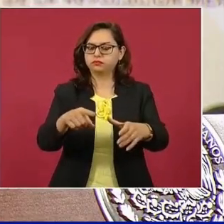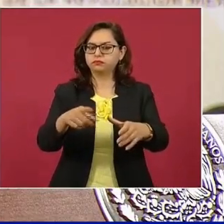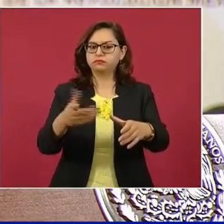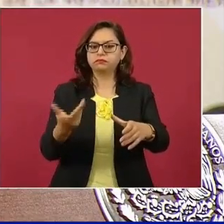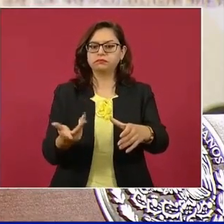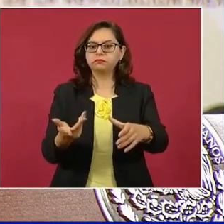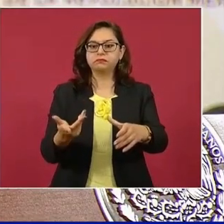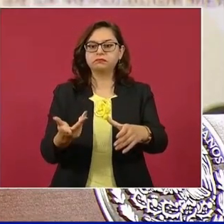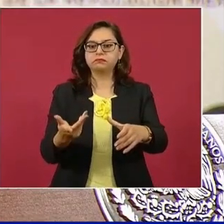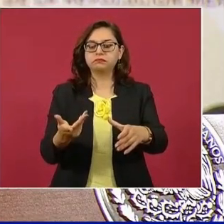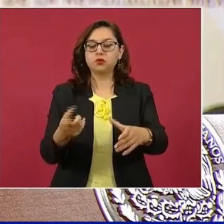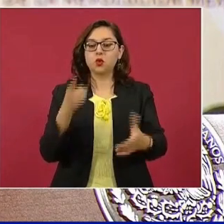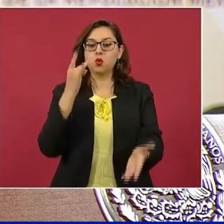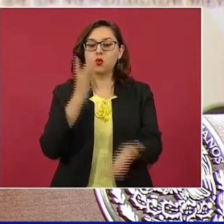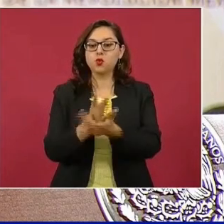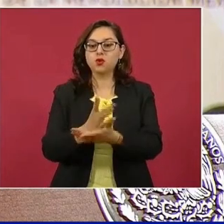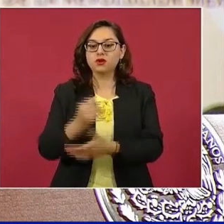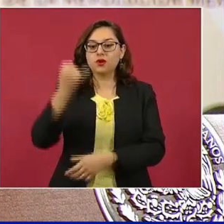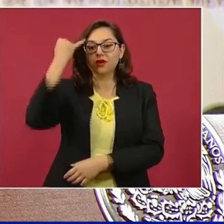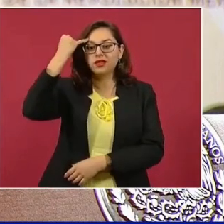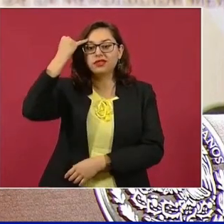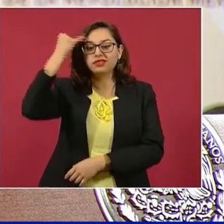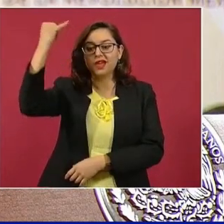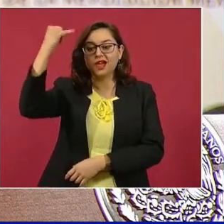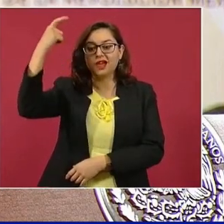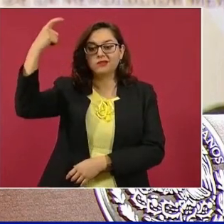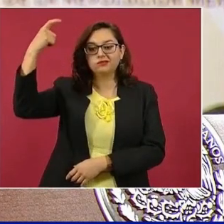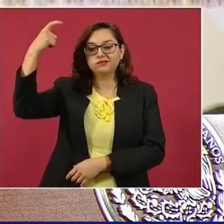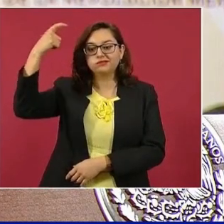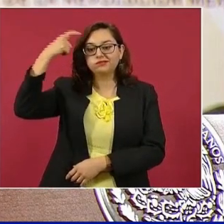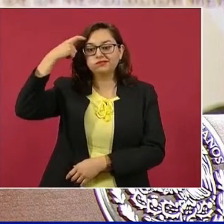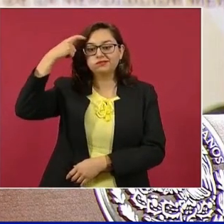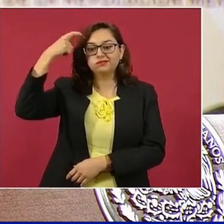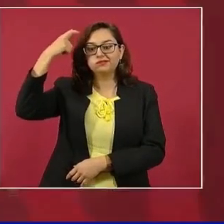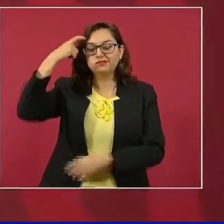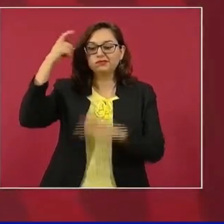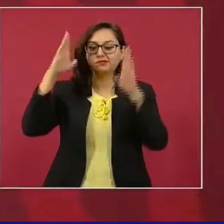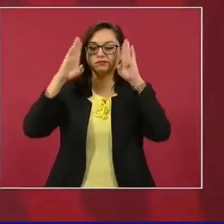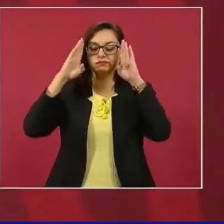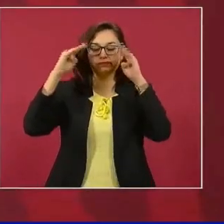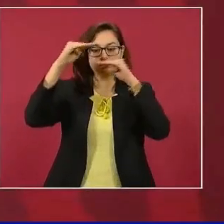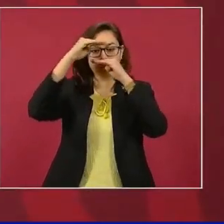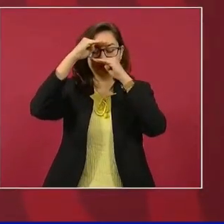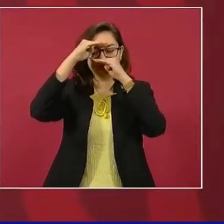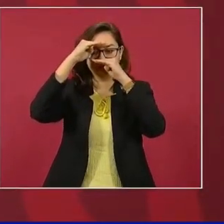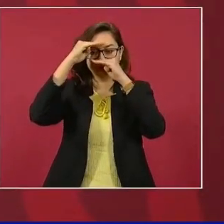es por una cuestión ideológica, porque tienen un pensamiento conservador.